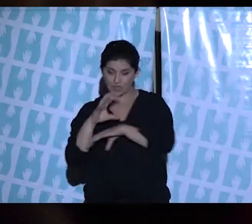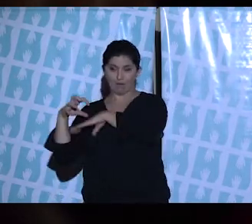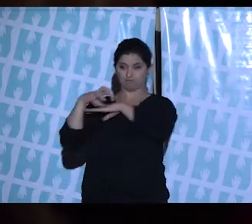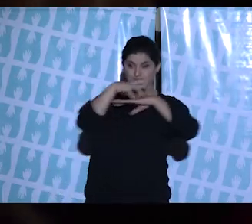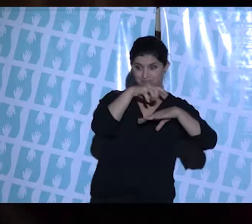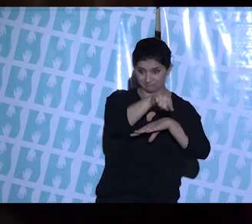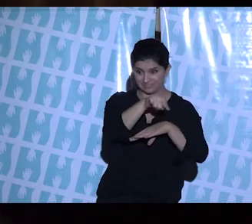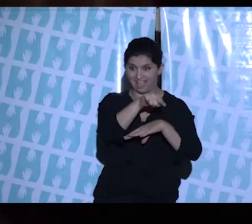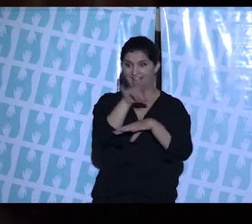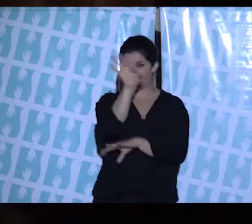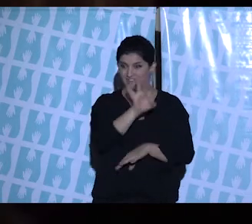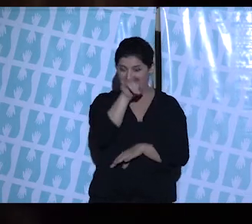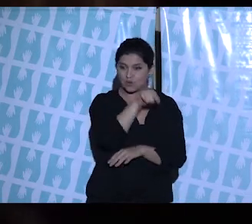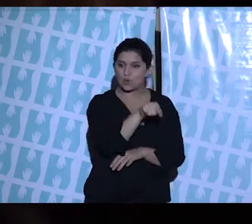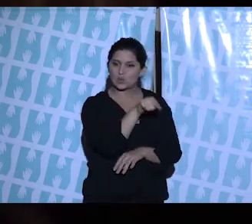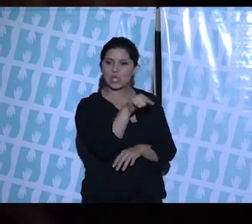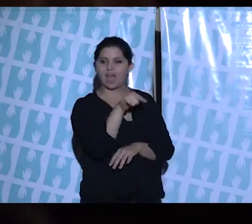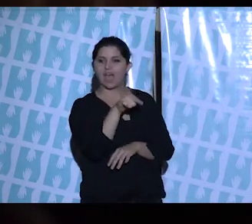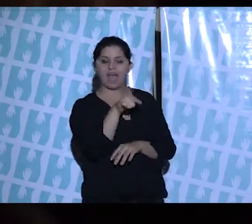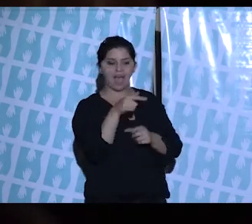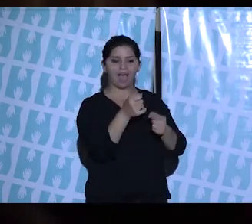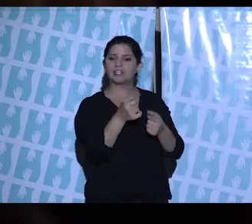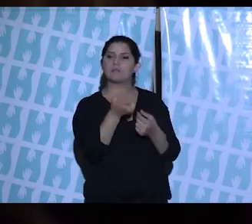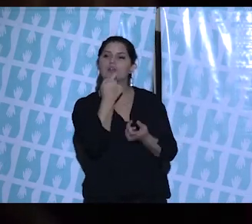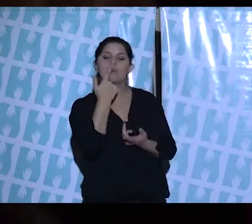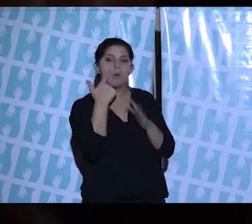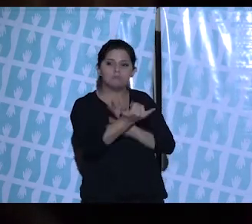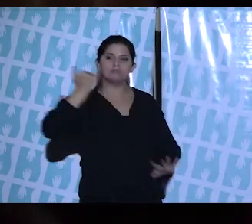la célula, es que responda a la luz,